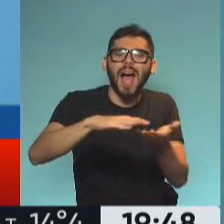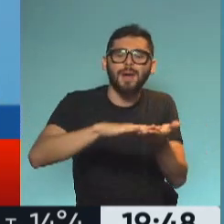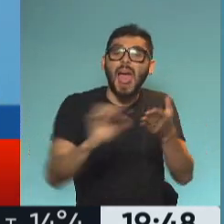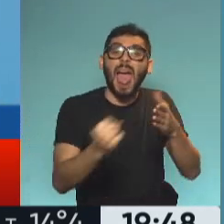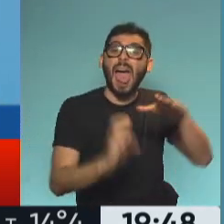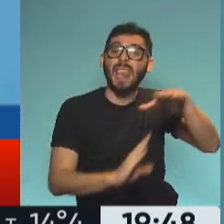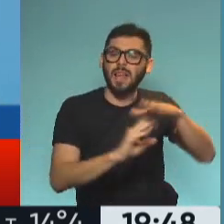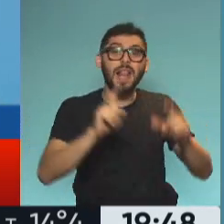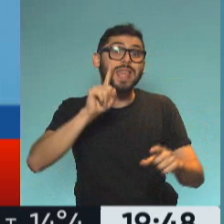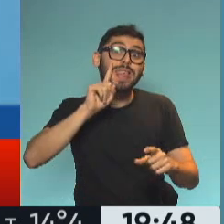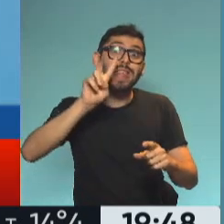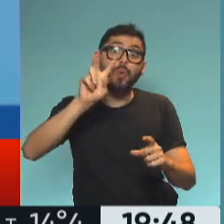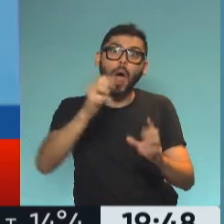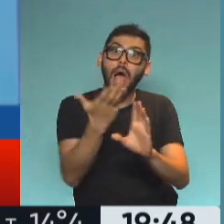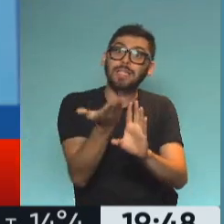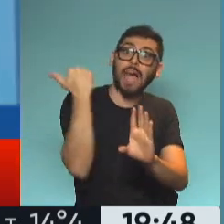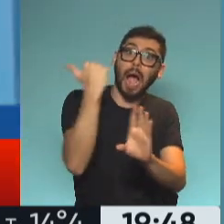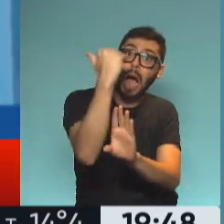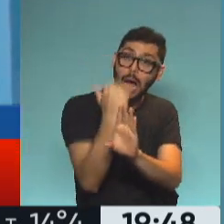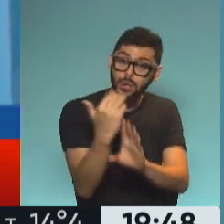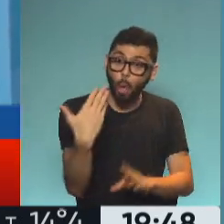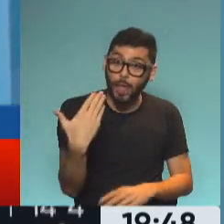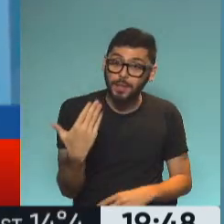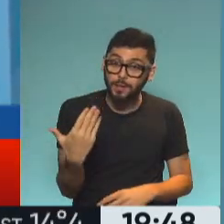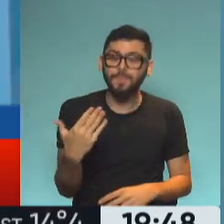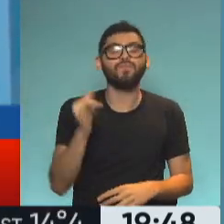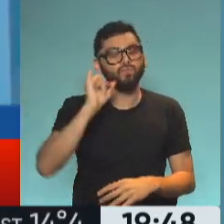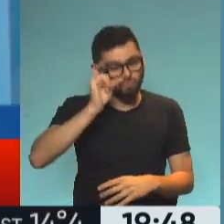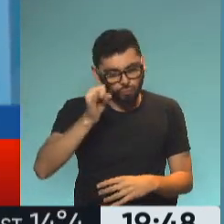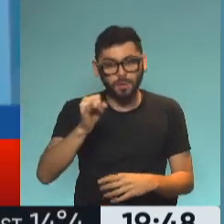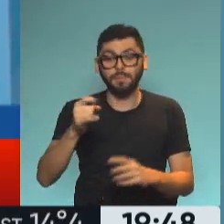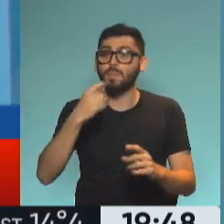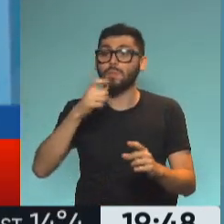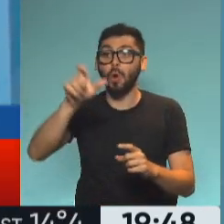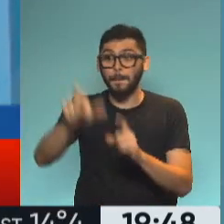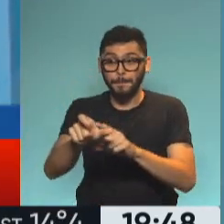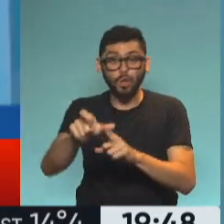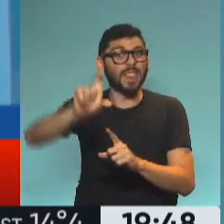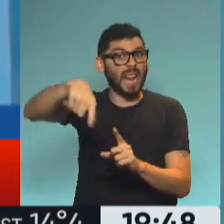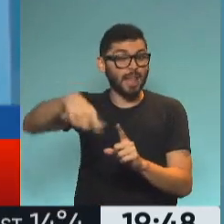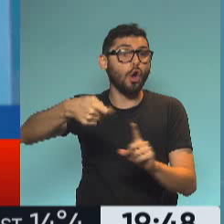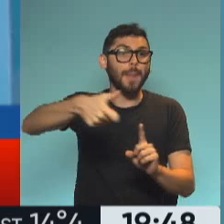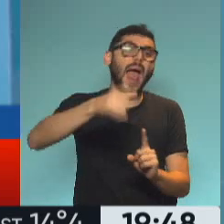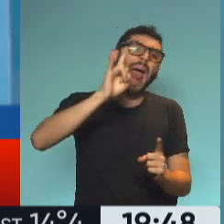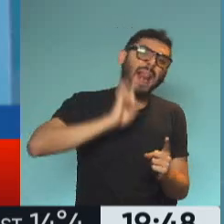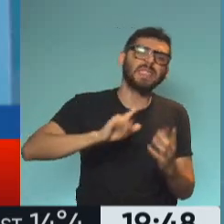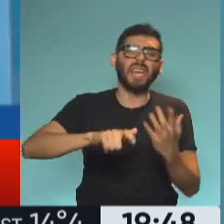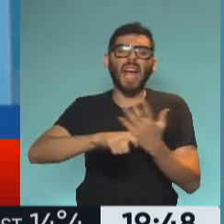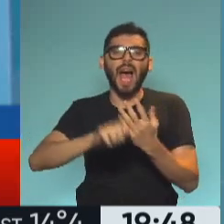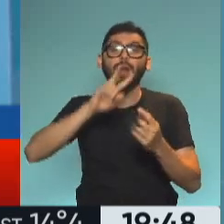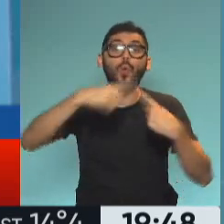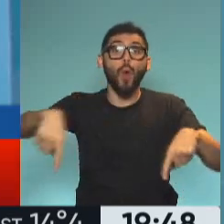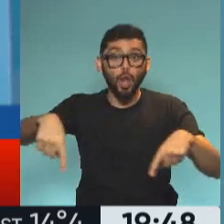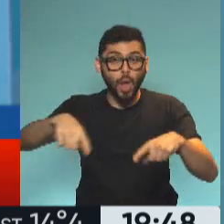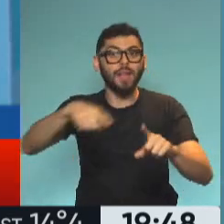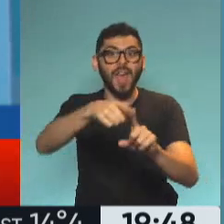Sí, claramente. La idea es que quien tiene la tarjeta alimentar, cuando compra leche, carnes, frutas y verduras, se quite el IVA. Eso tiene 2